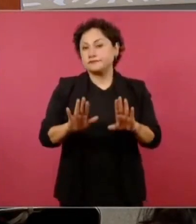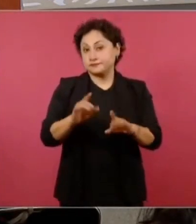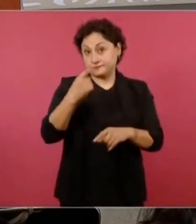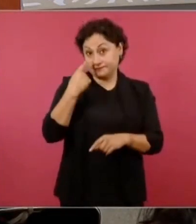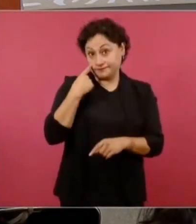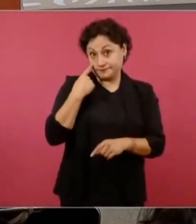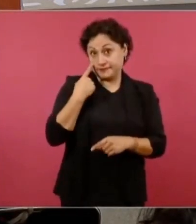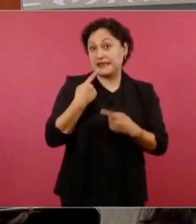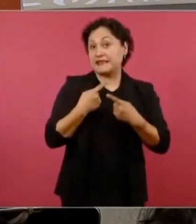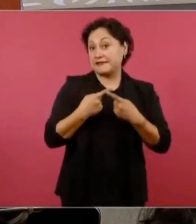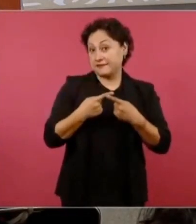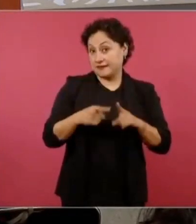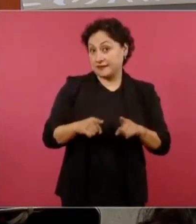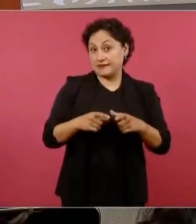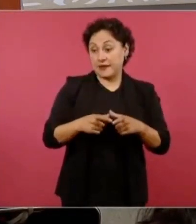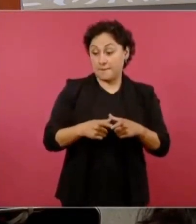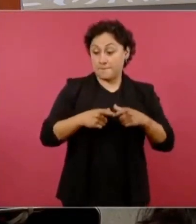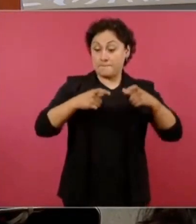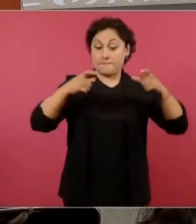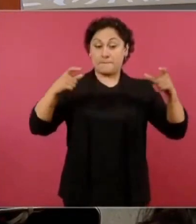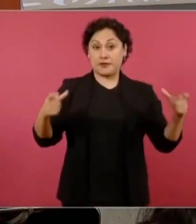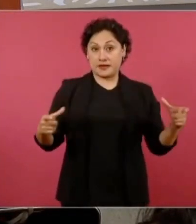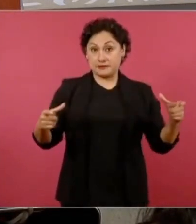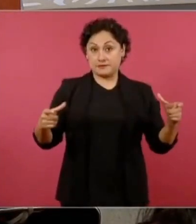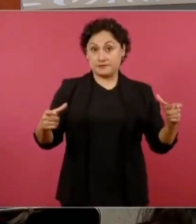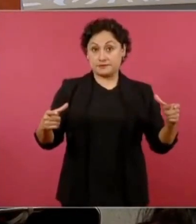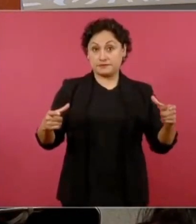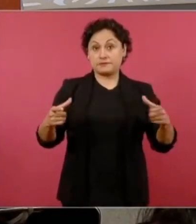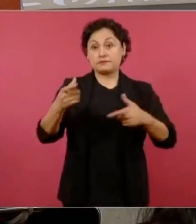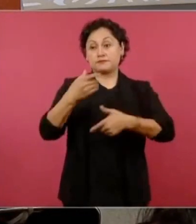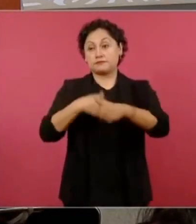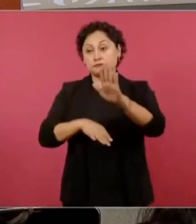crecimiento, ya lo hemos dicho varias veces.